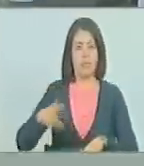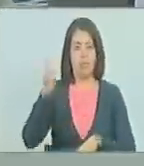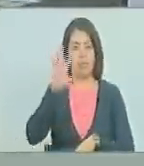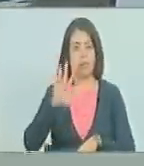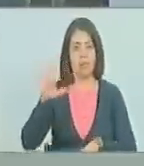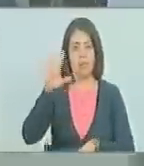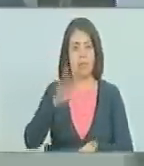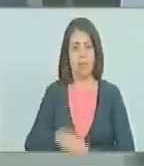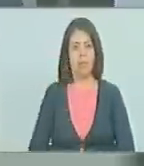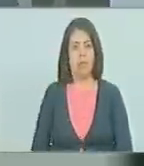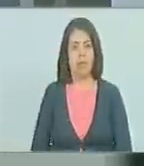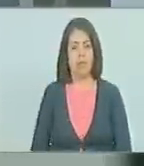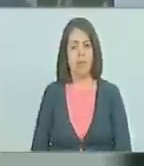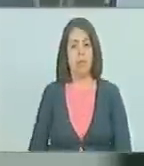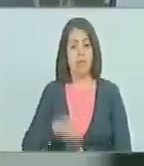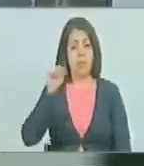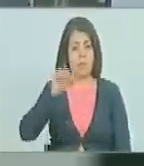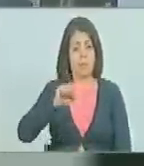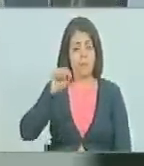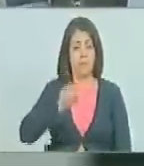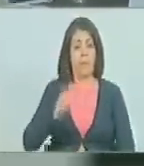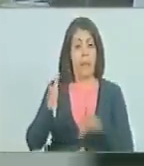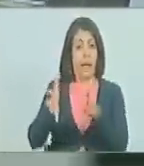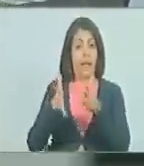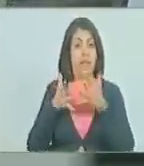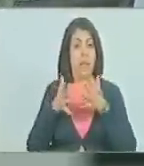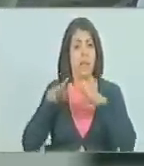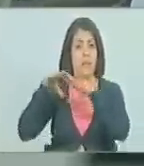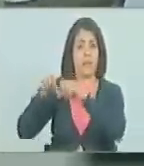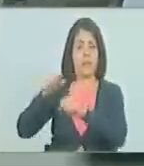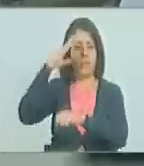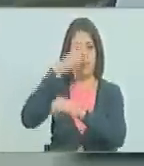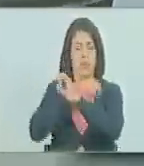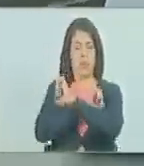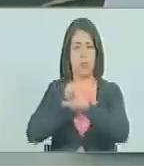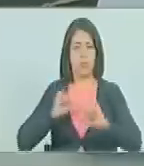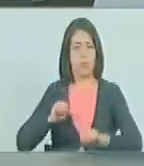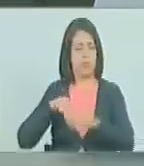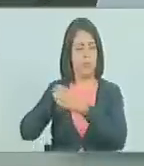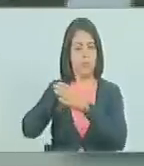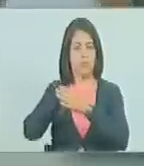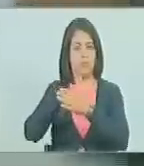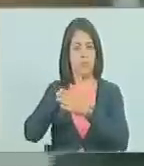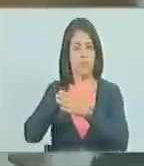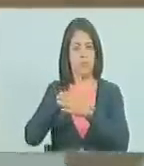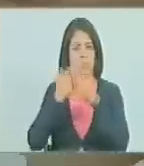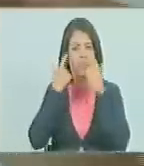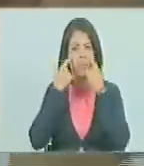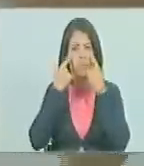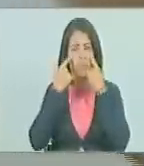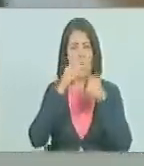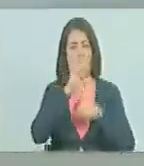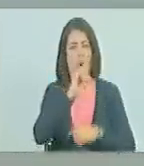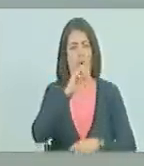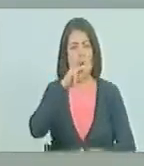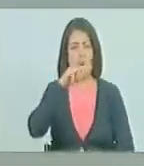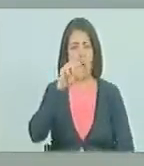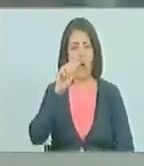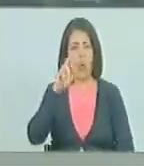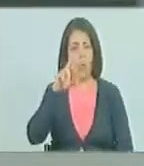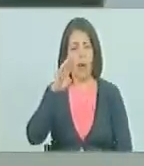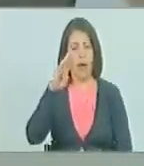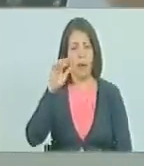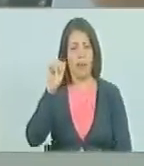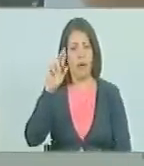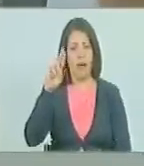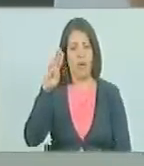Venezuela si triunfaba la invasión militar o el golpe de Donald Trump. No le vean la cara a Omar Barbosa. Omar Barbosa, no hay manera de que llegue a ser